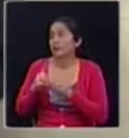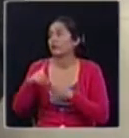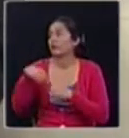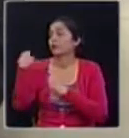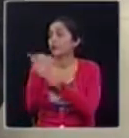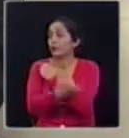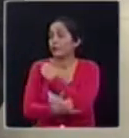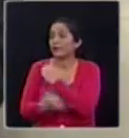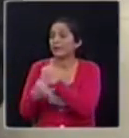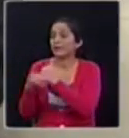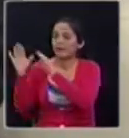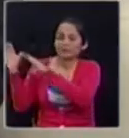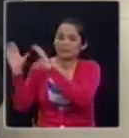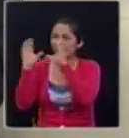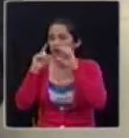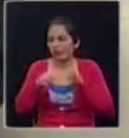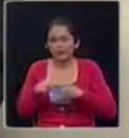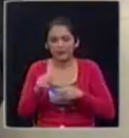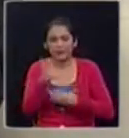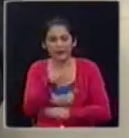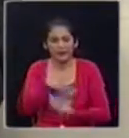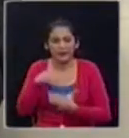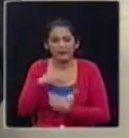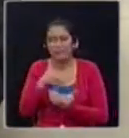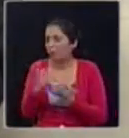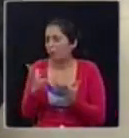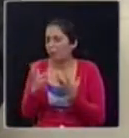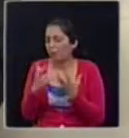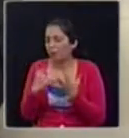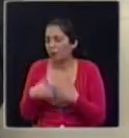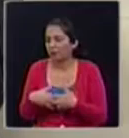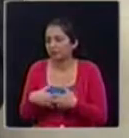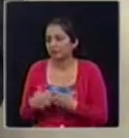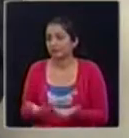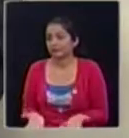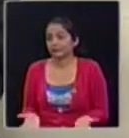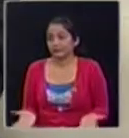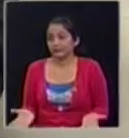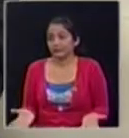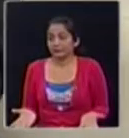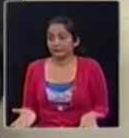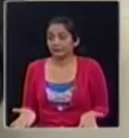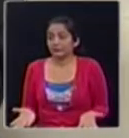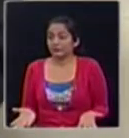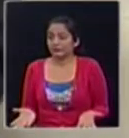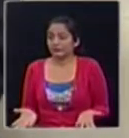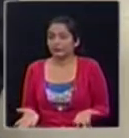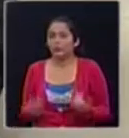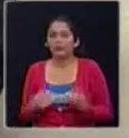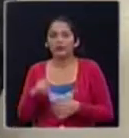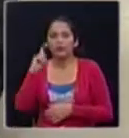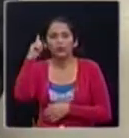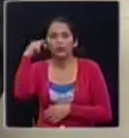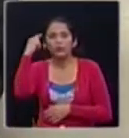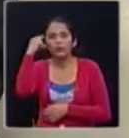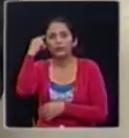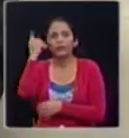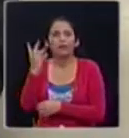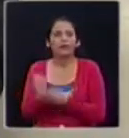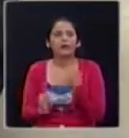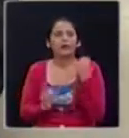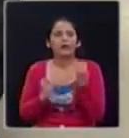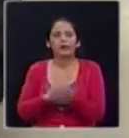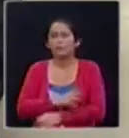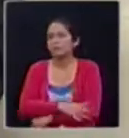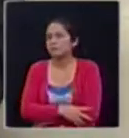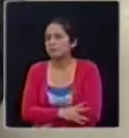no pudo equilibrar las finanzas por medio de un ajuste. Entonces tuvo que pensar en bajar